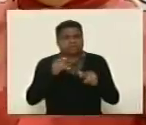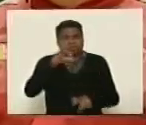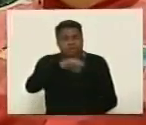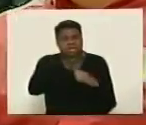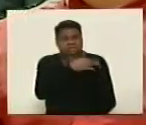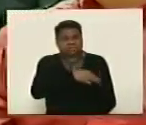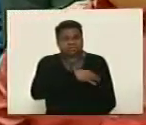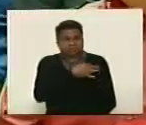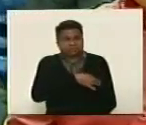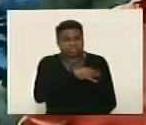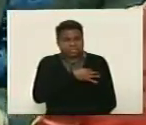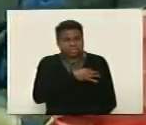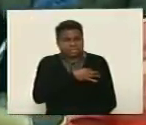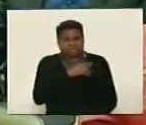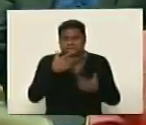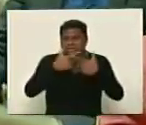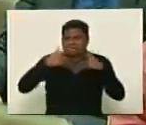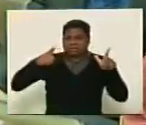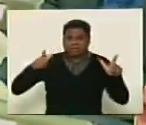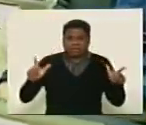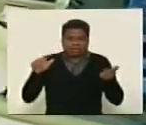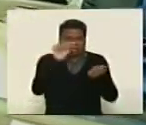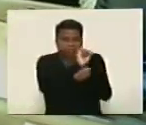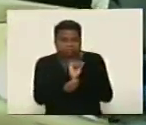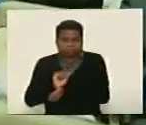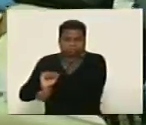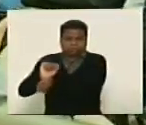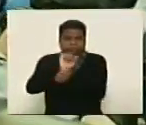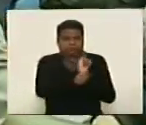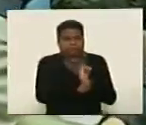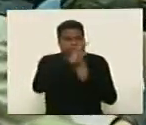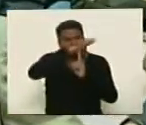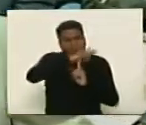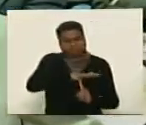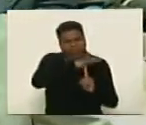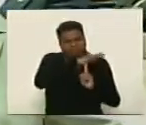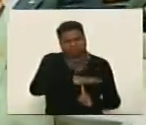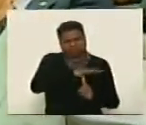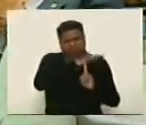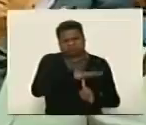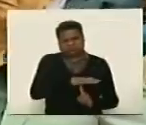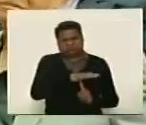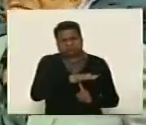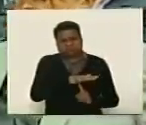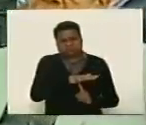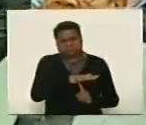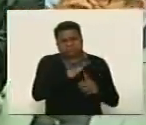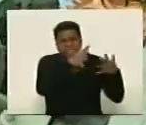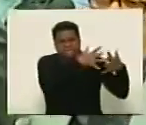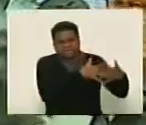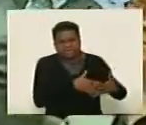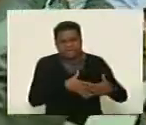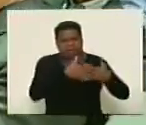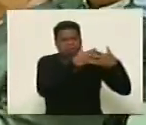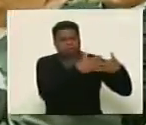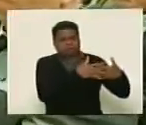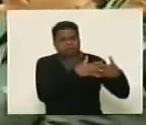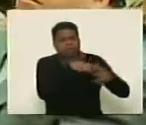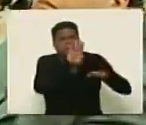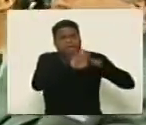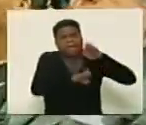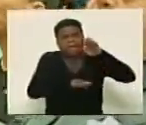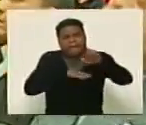sociedad liberada de las ataduras de la opresión imperialista, para que pueda avanzar a la superación de la